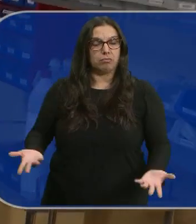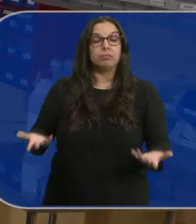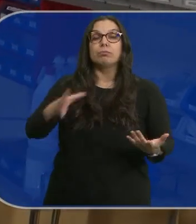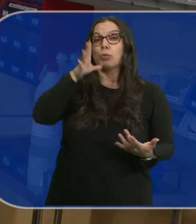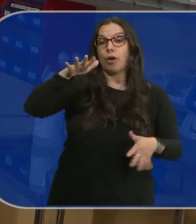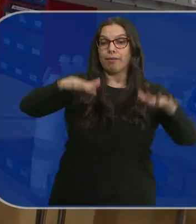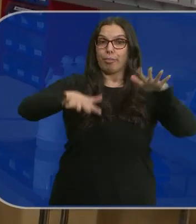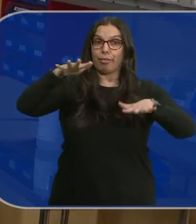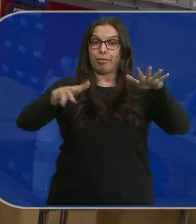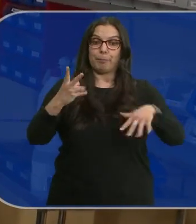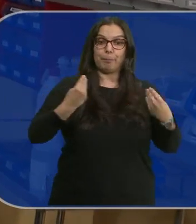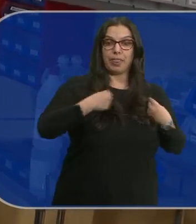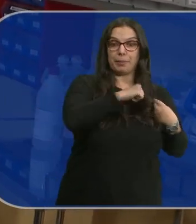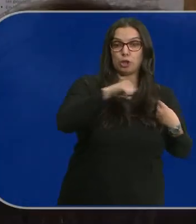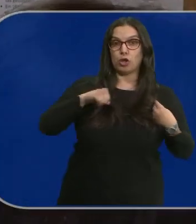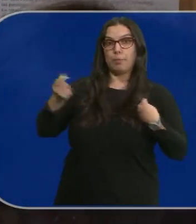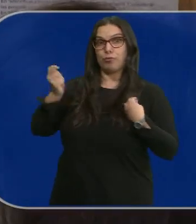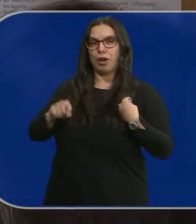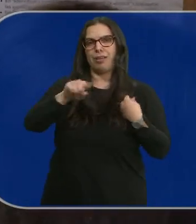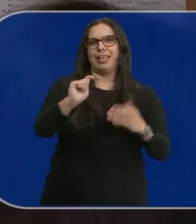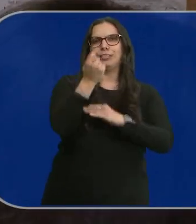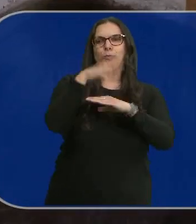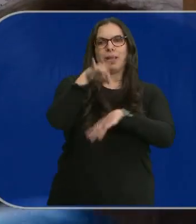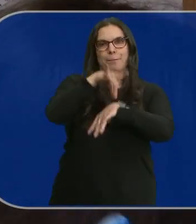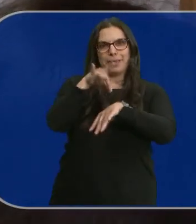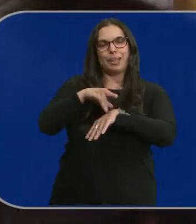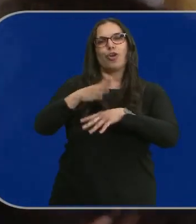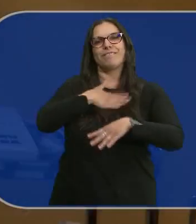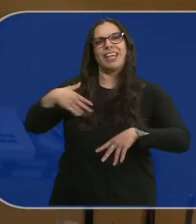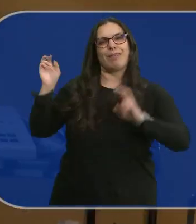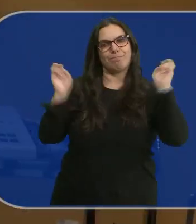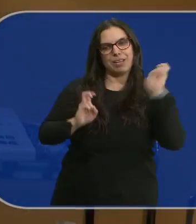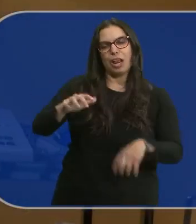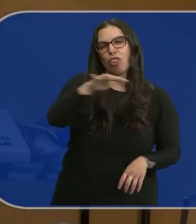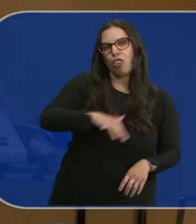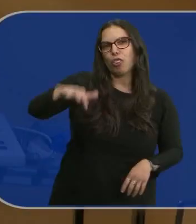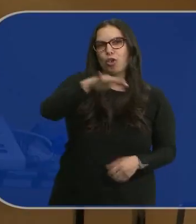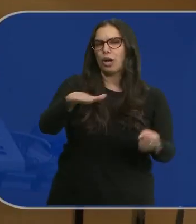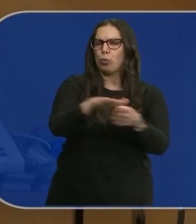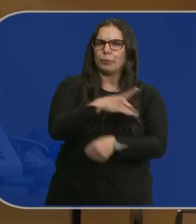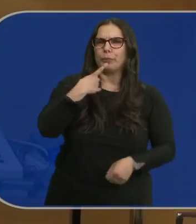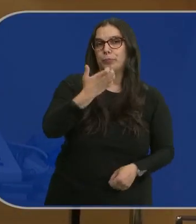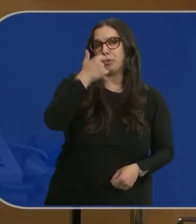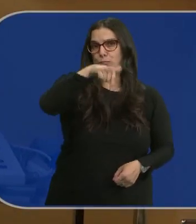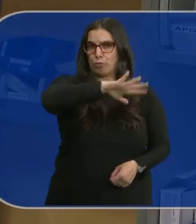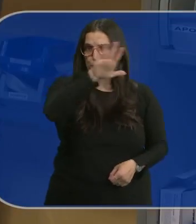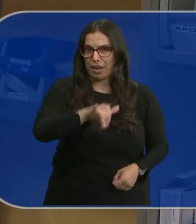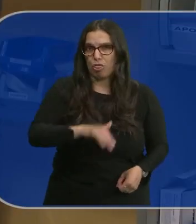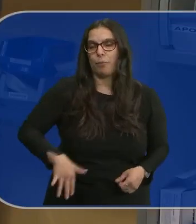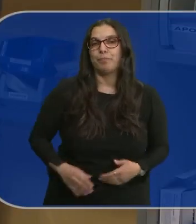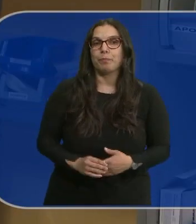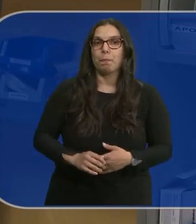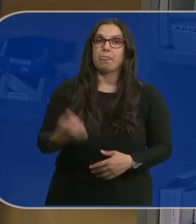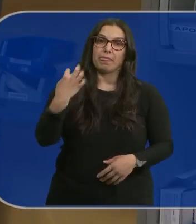en el equilibrio entre ambas está el éxito para conseguir que más médicos quieran venir a una zona de difícil cobertura como esta. Tienes que